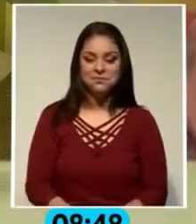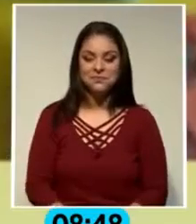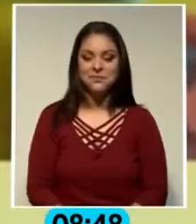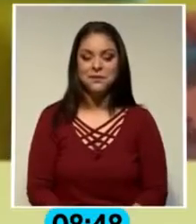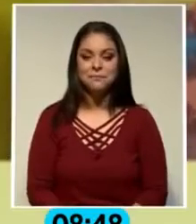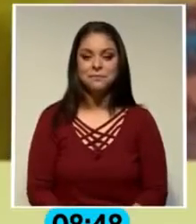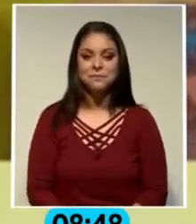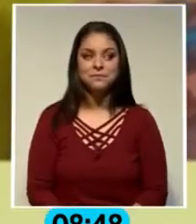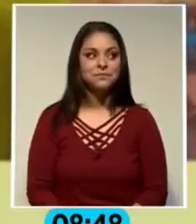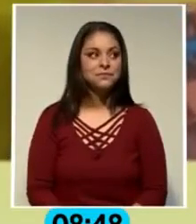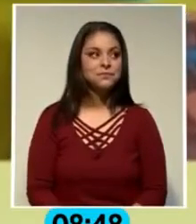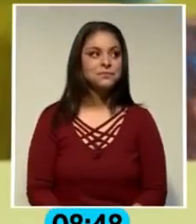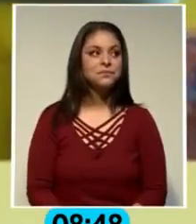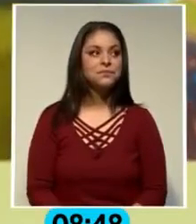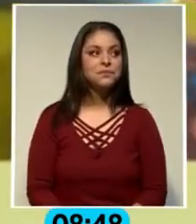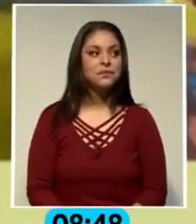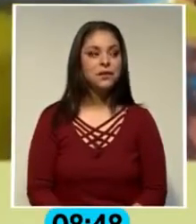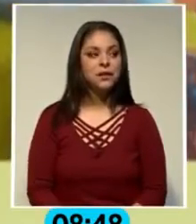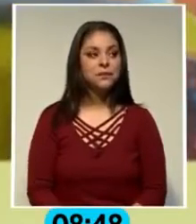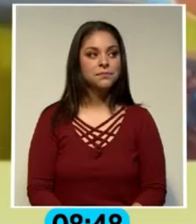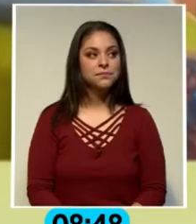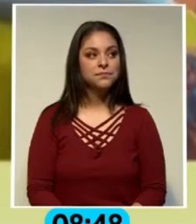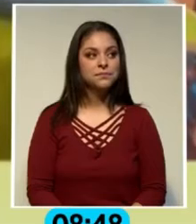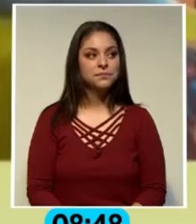Después una vez se llama el patí.